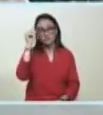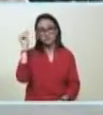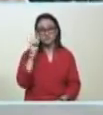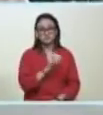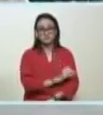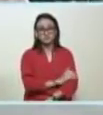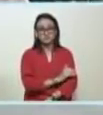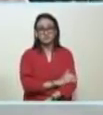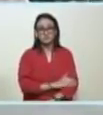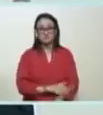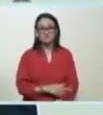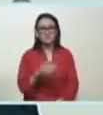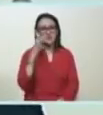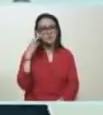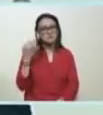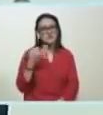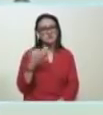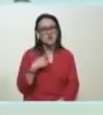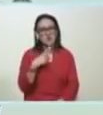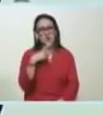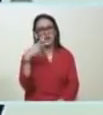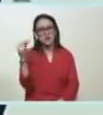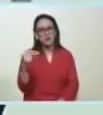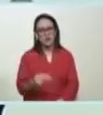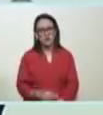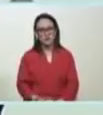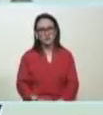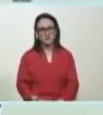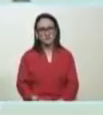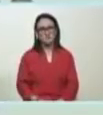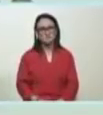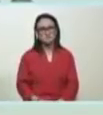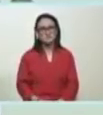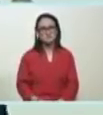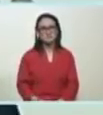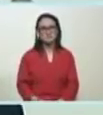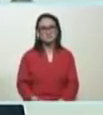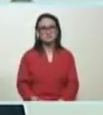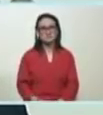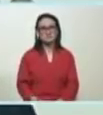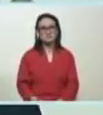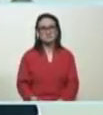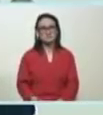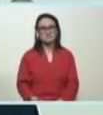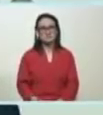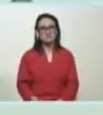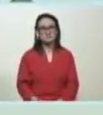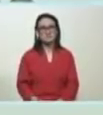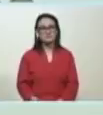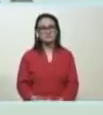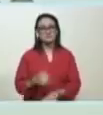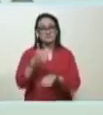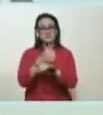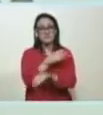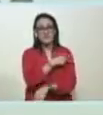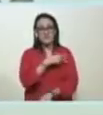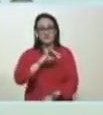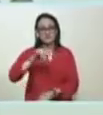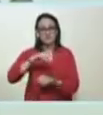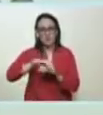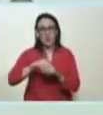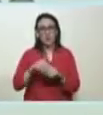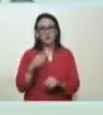Y ellos creían que nosotros íbamos a decir que no. E inmediatamente nuestro jefe de delegación, Jorge Rodríguez, le